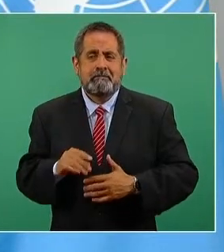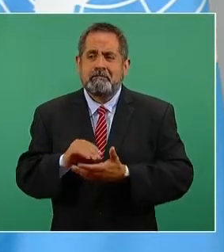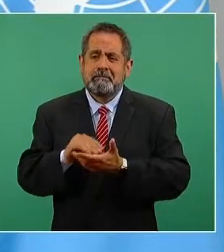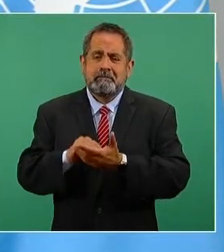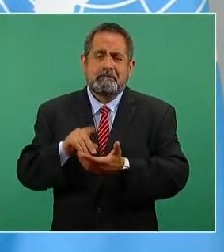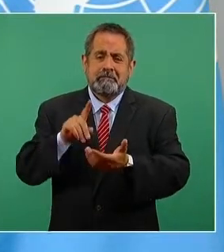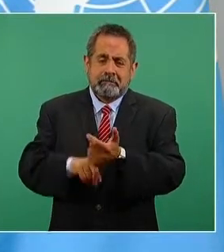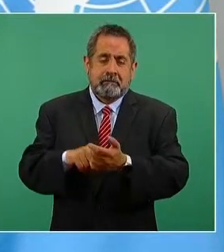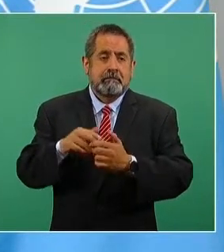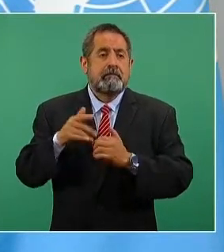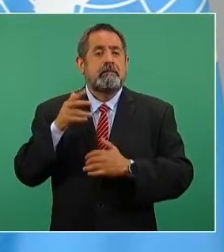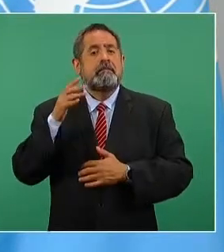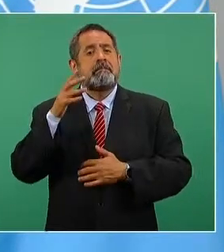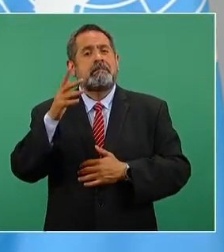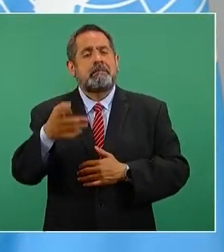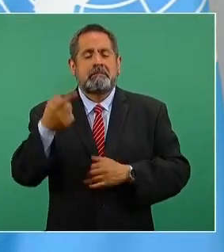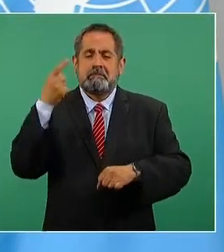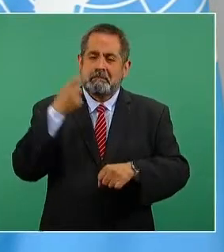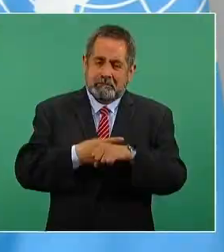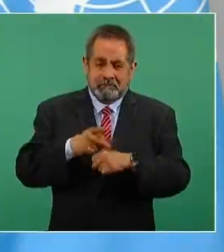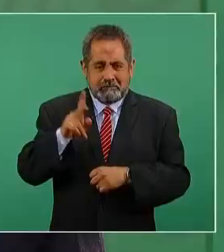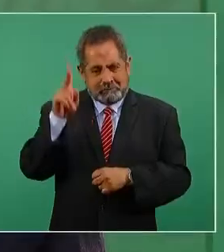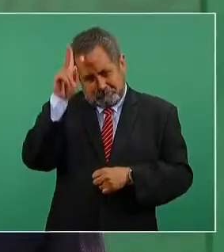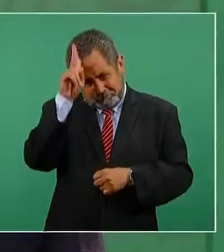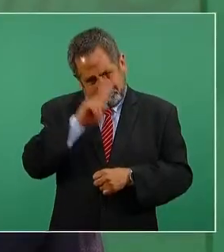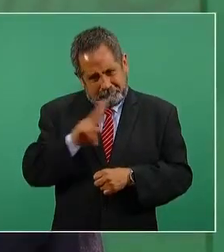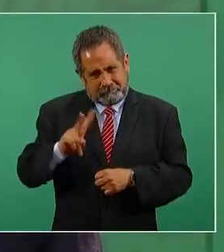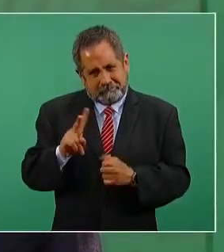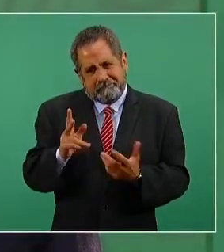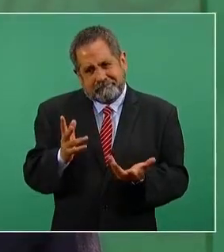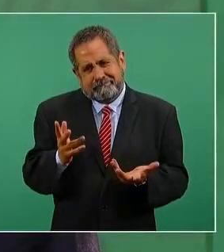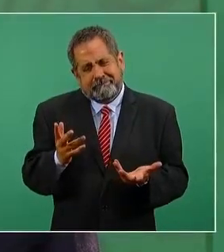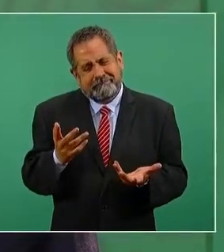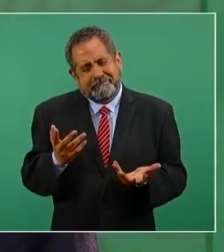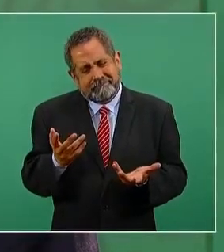y nos los va a cobrar con el paso del tiempo.